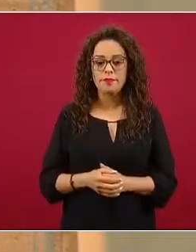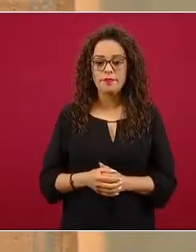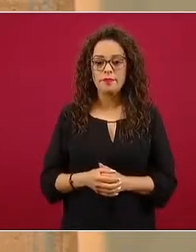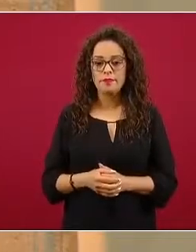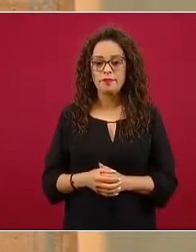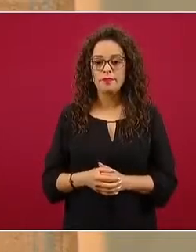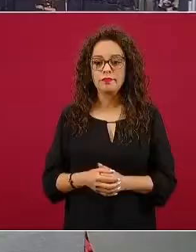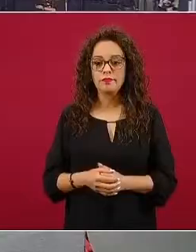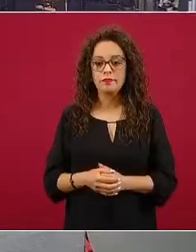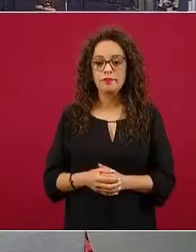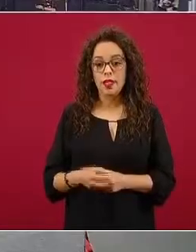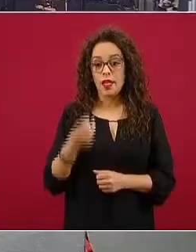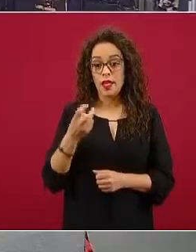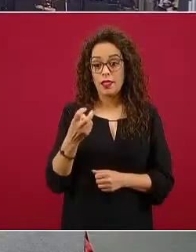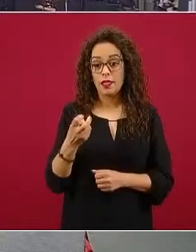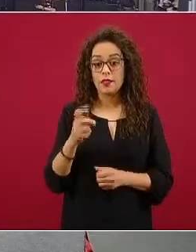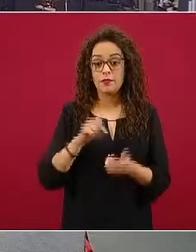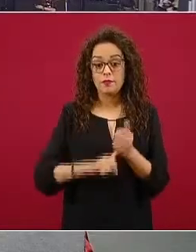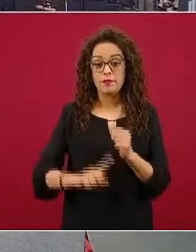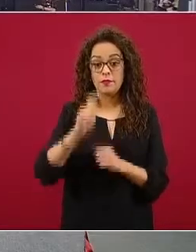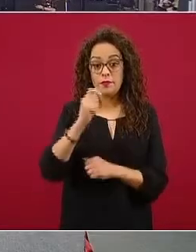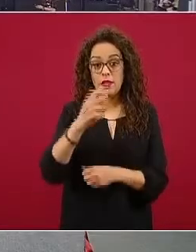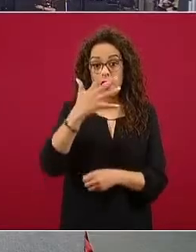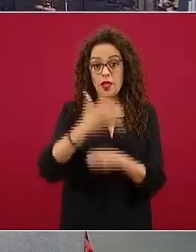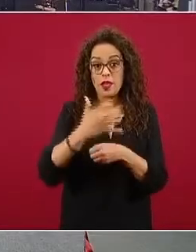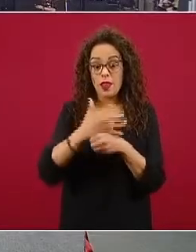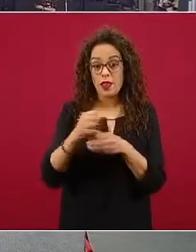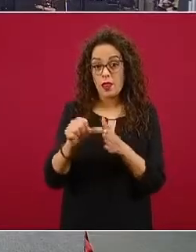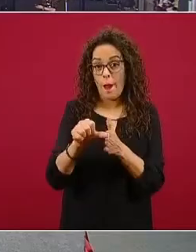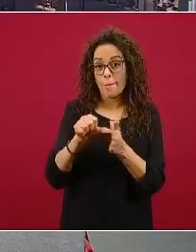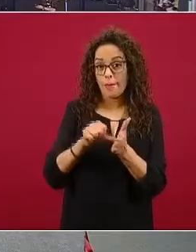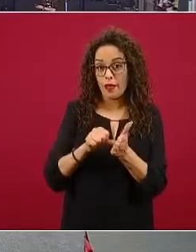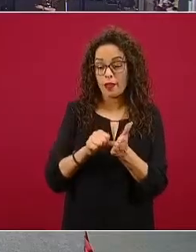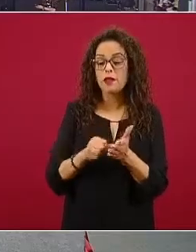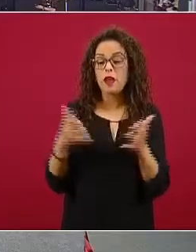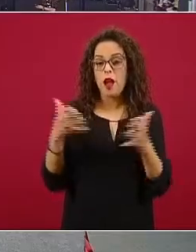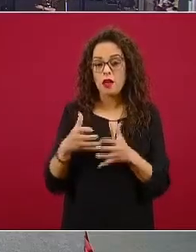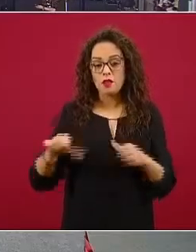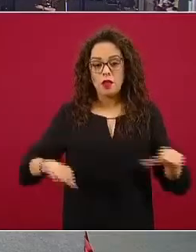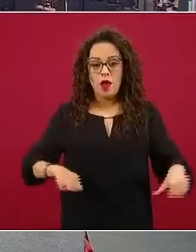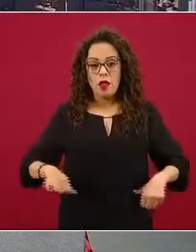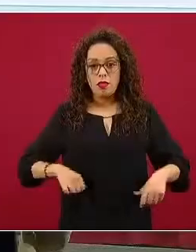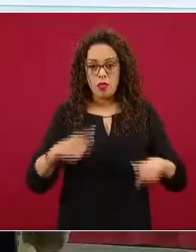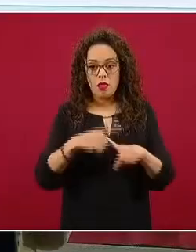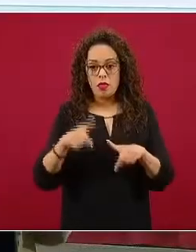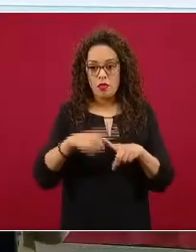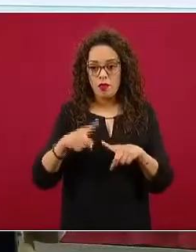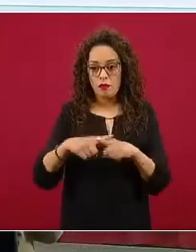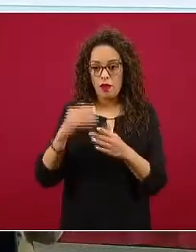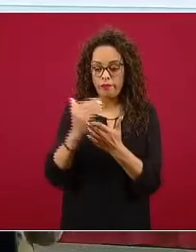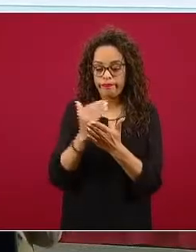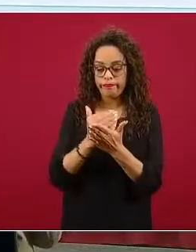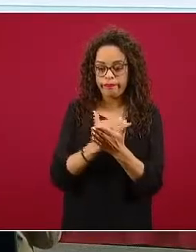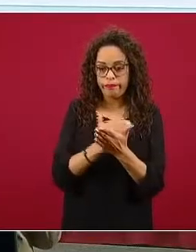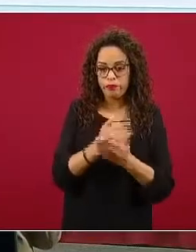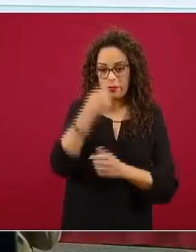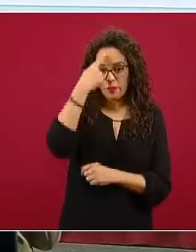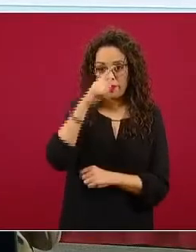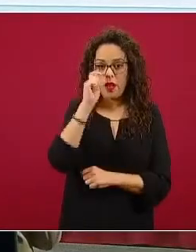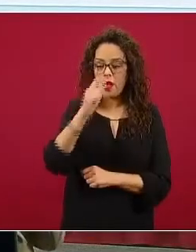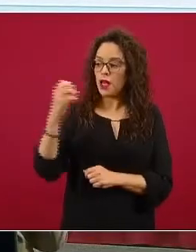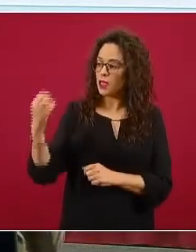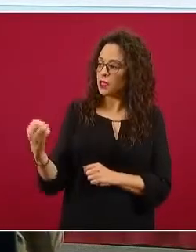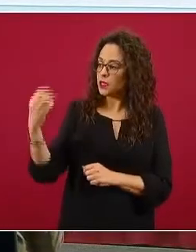prácticamente el quinto mes en el que estamos implementando todas estas actividades que están lineadas a través del